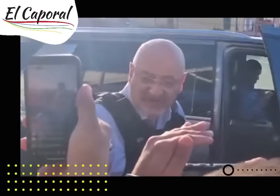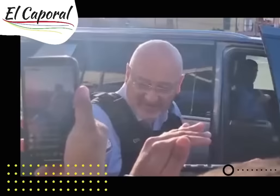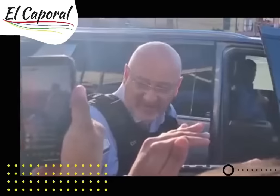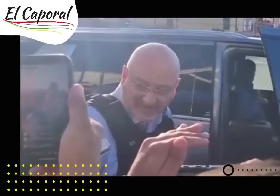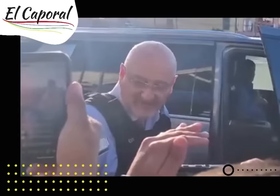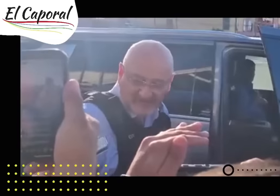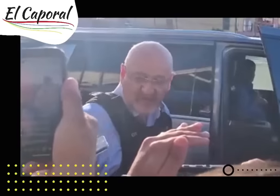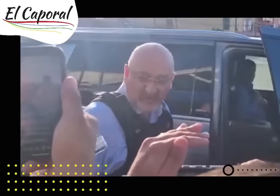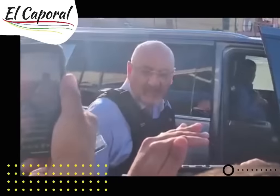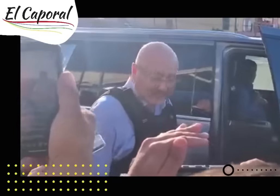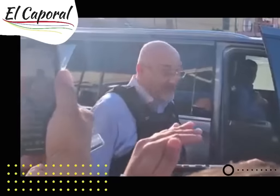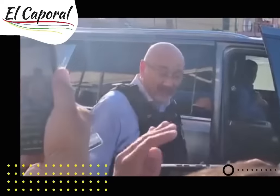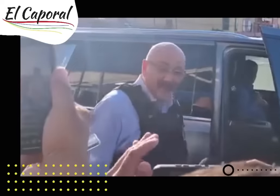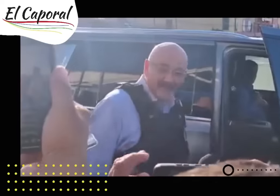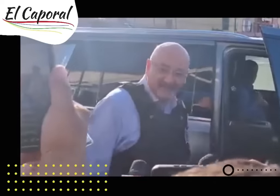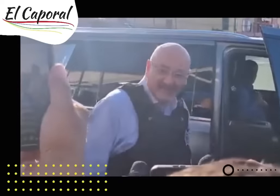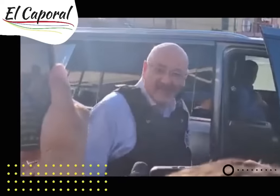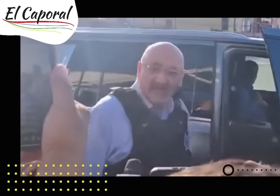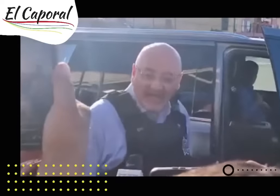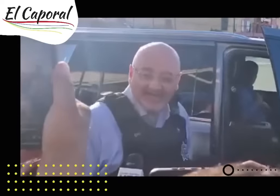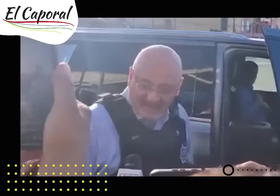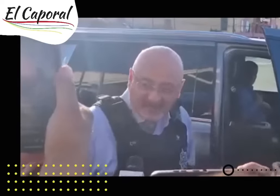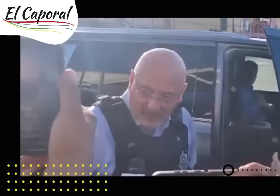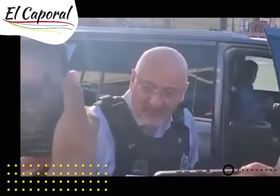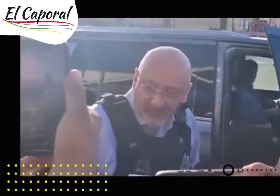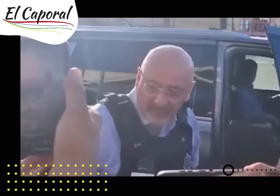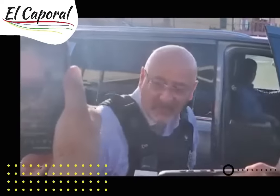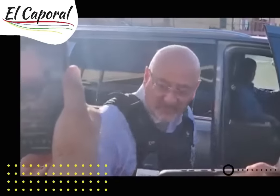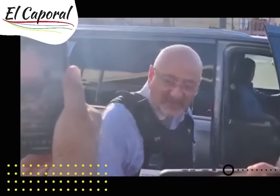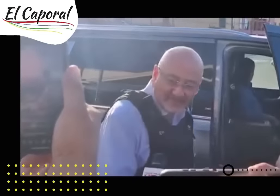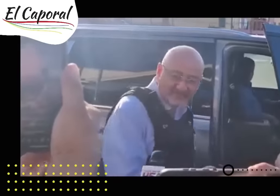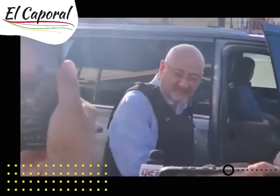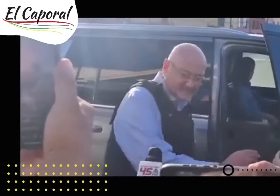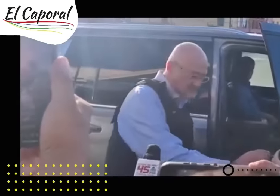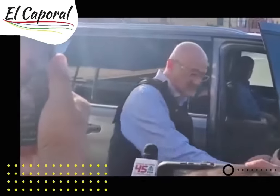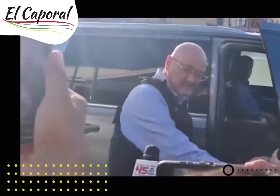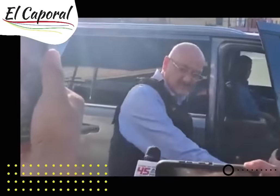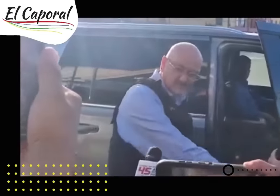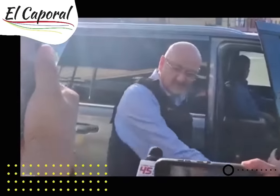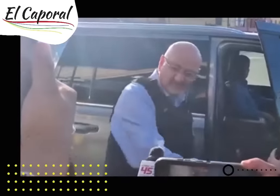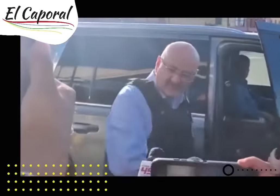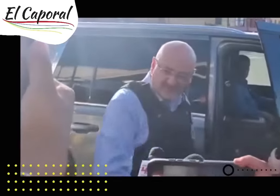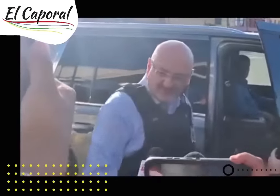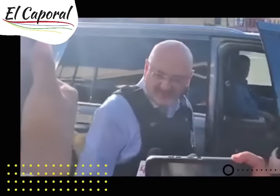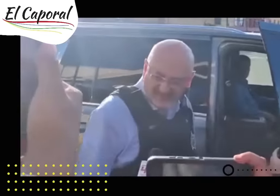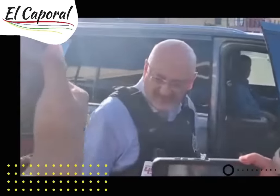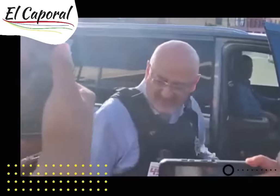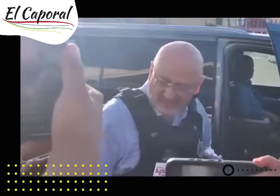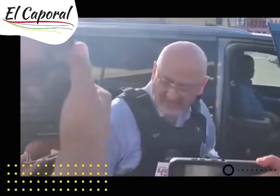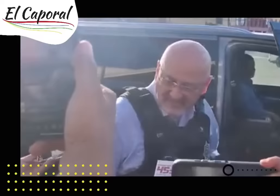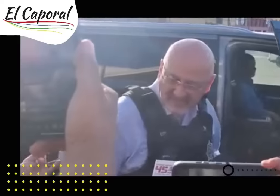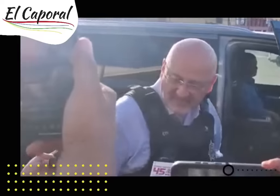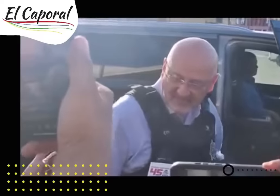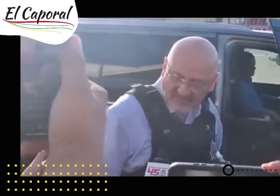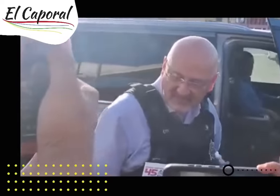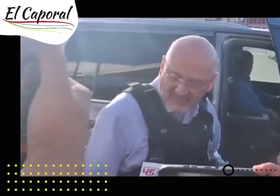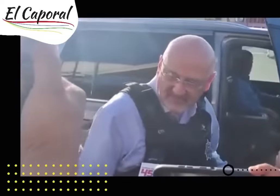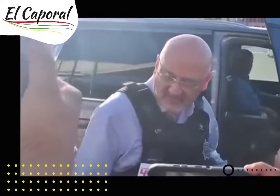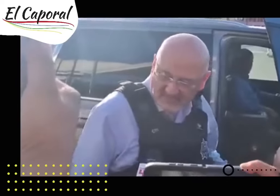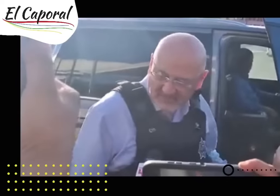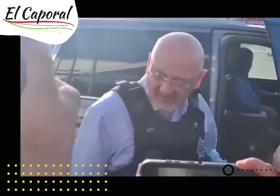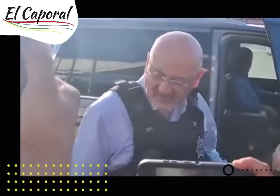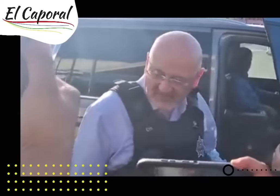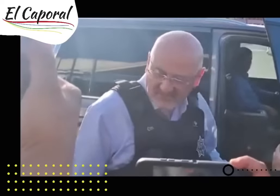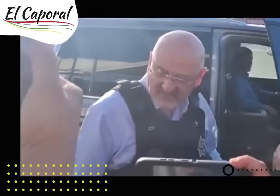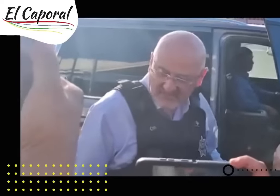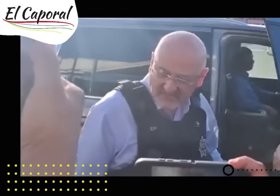probables responsables. ¿Esa persona podría estar al interior del SAMS? Así es, por eso estamos haciendo la búsqueda. Oiga, la persona que falleció, aquí en los tacos